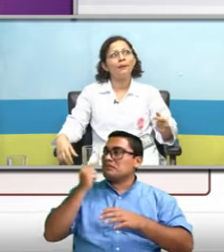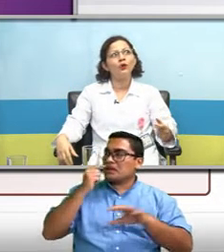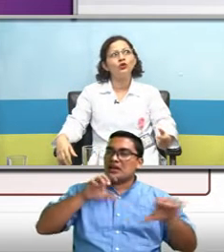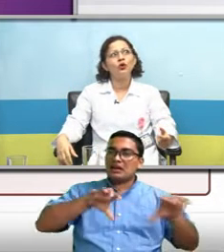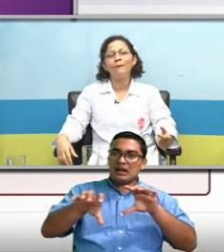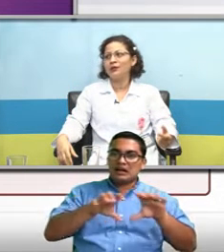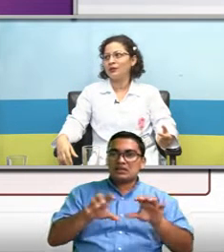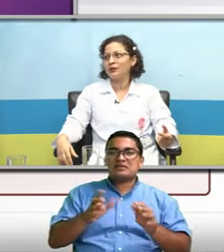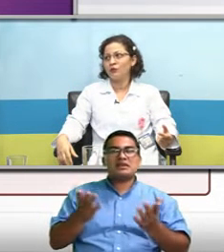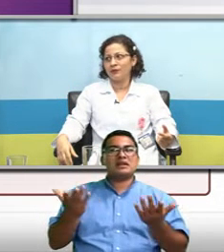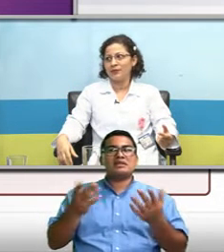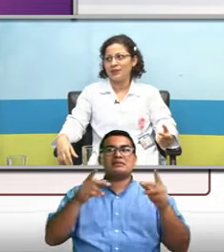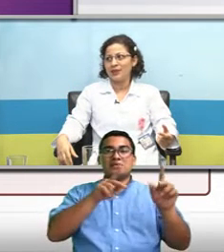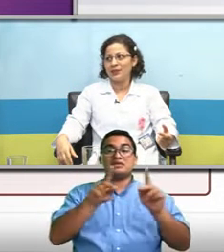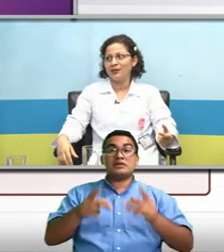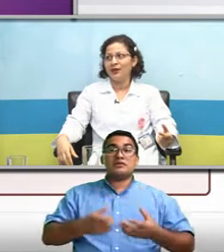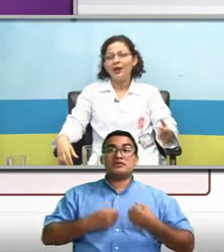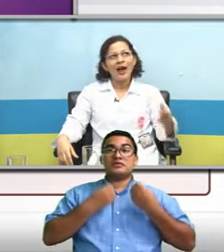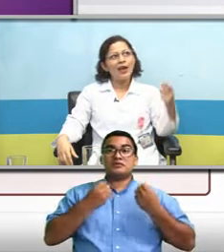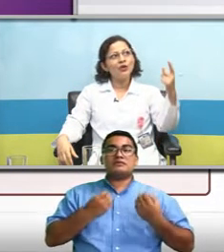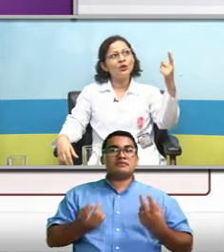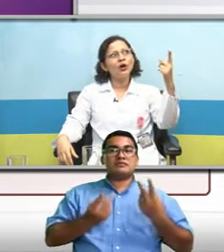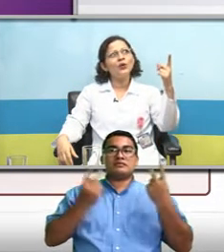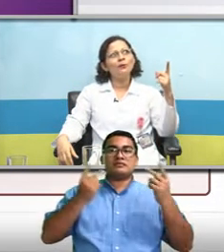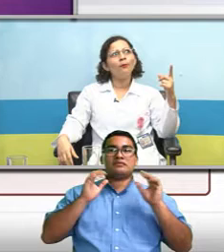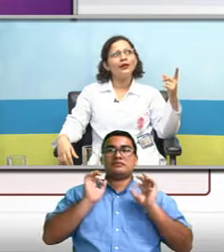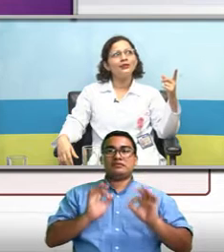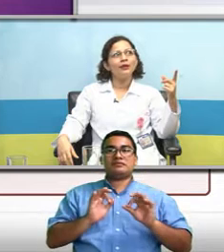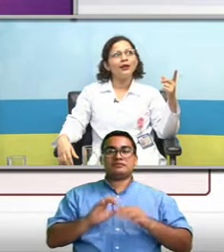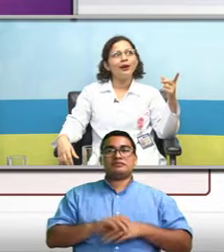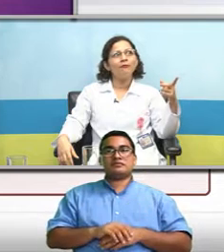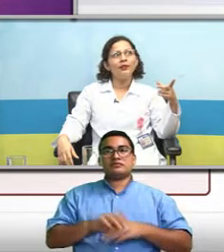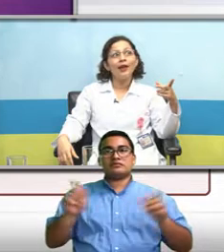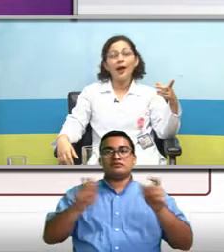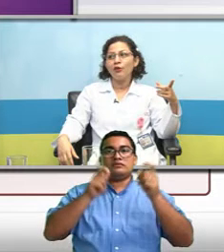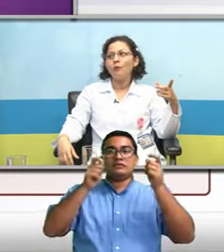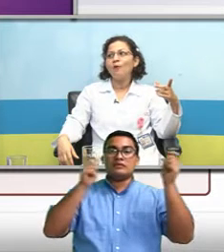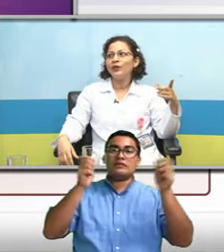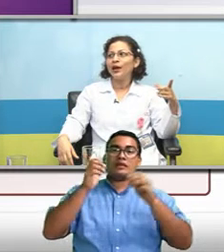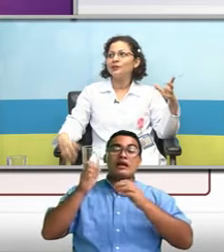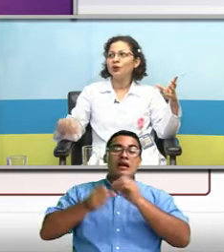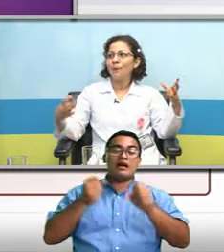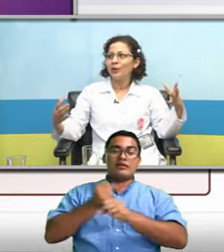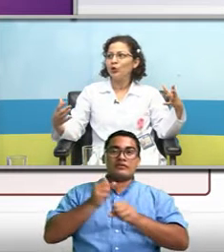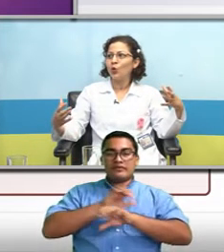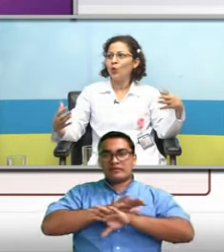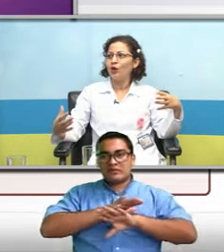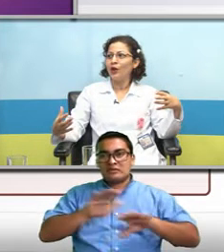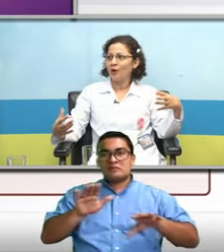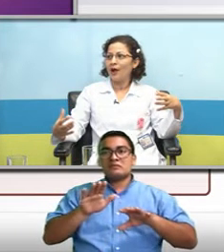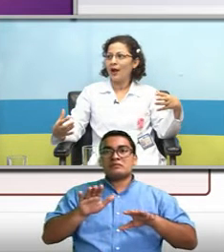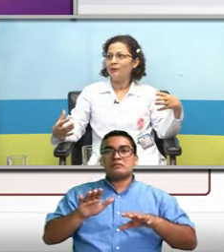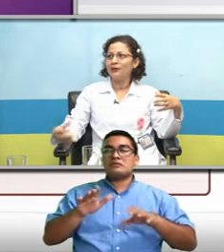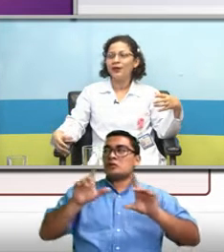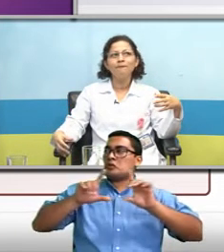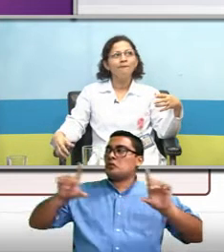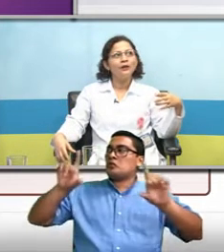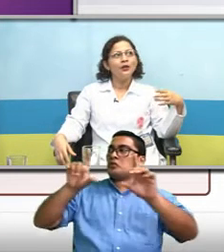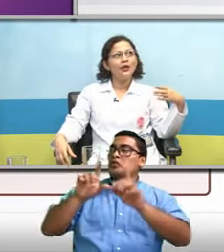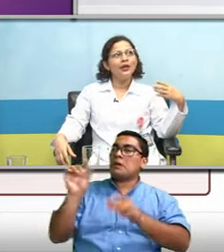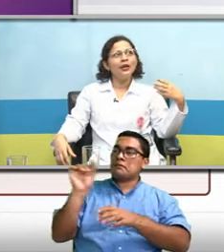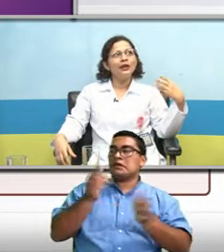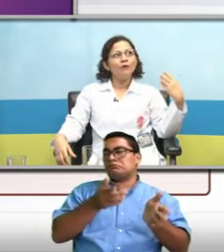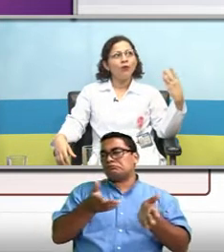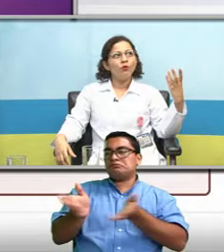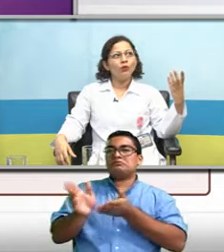actividades que hemos hecho con pacientes sobrevivientes. Uh-huh. Ahí nos reunimos para celebrar el fin de año. Movicáncer nos prestó el local, ¿verdad?